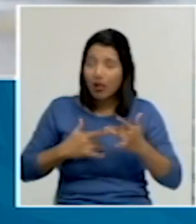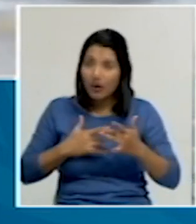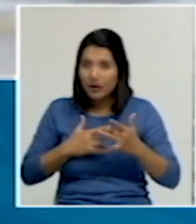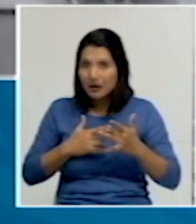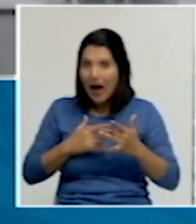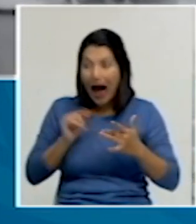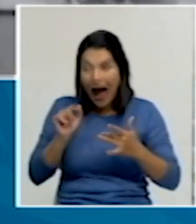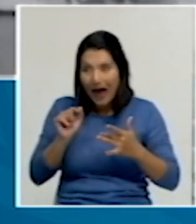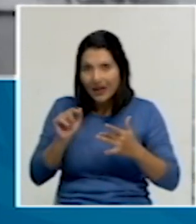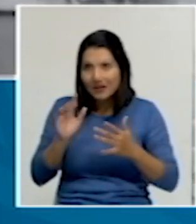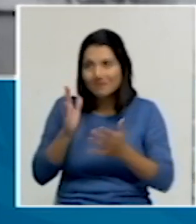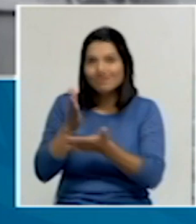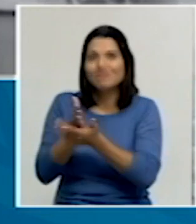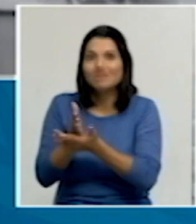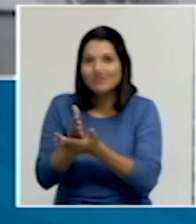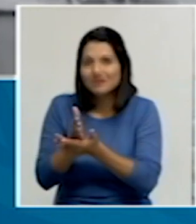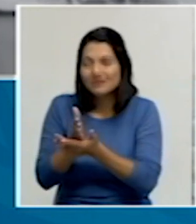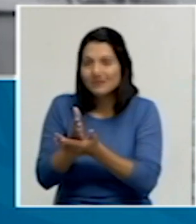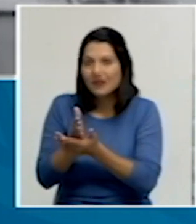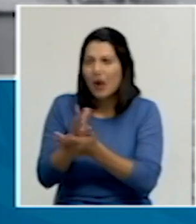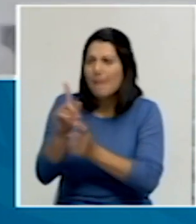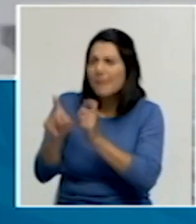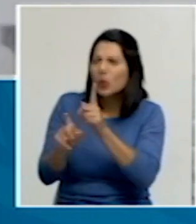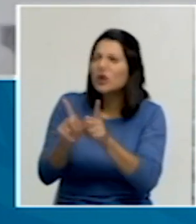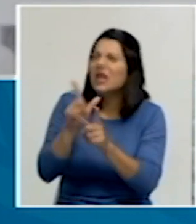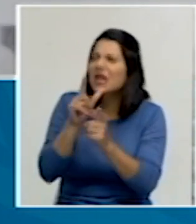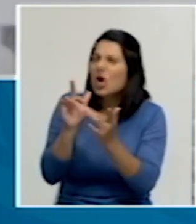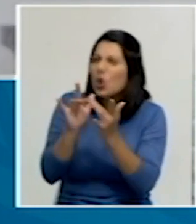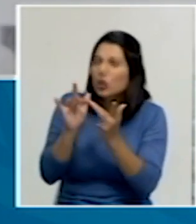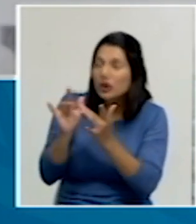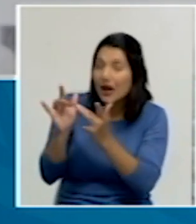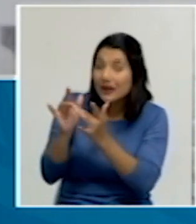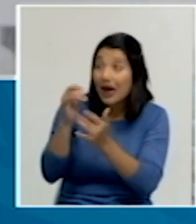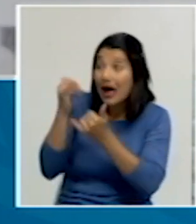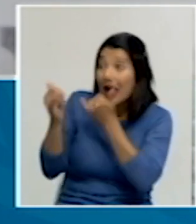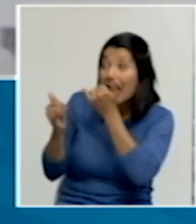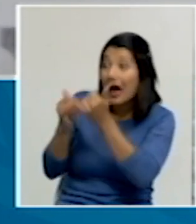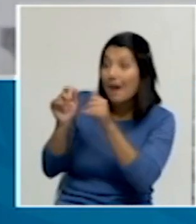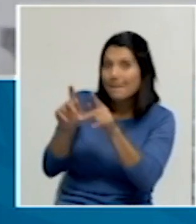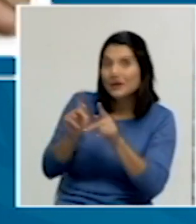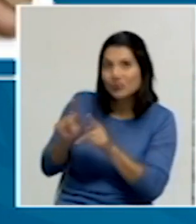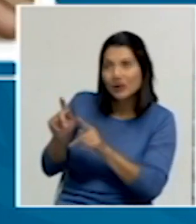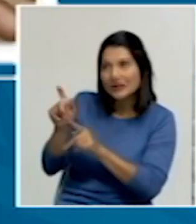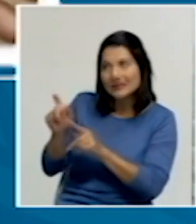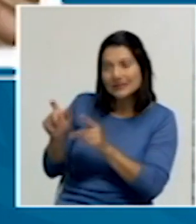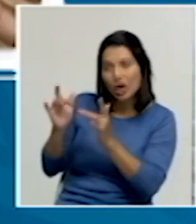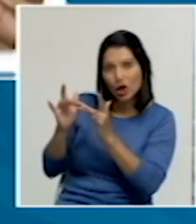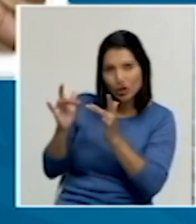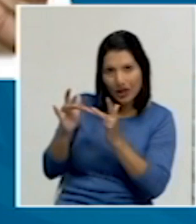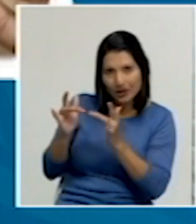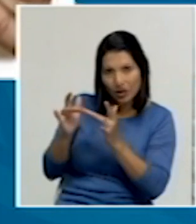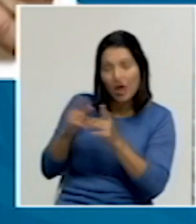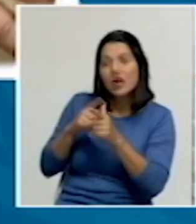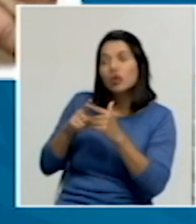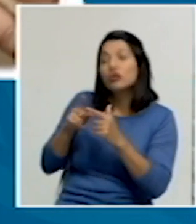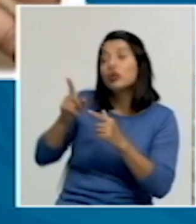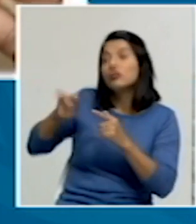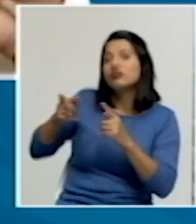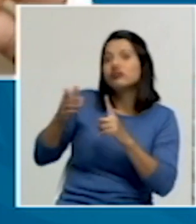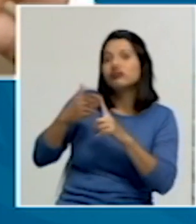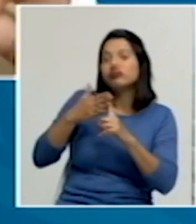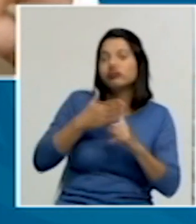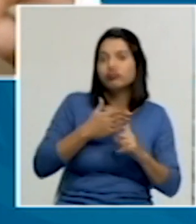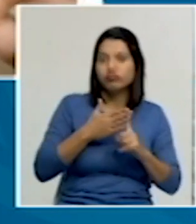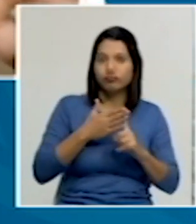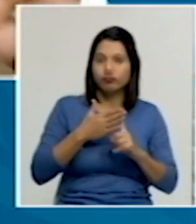cierto tipo de contactos, se le contacta a esa persona y entonces se le mantiene en observación.